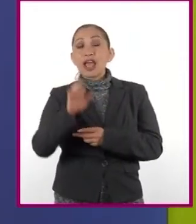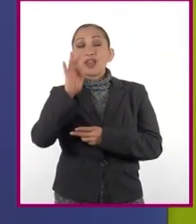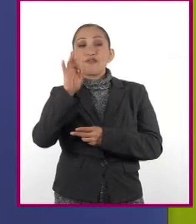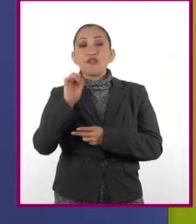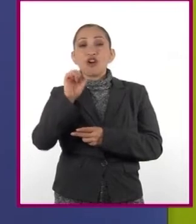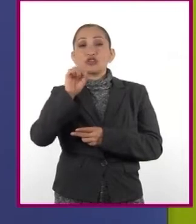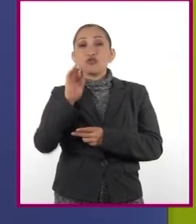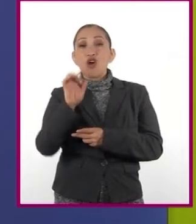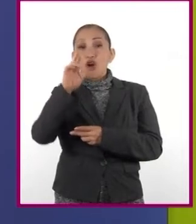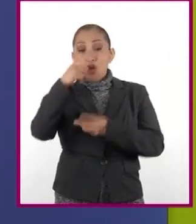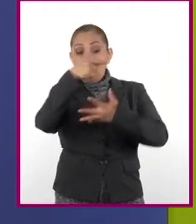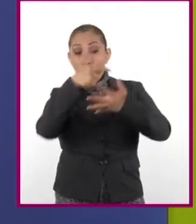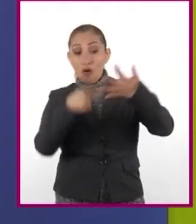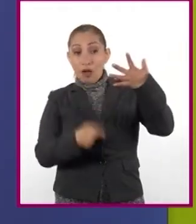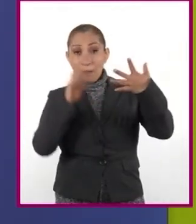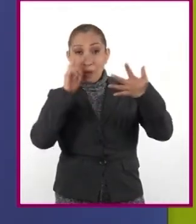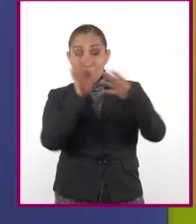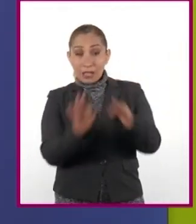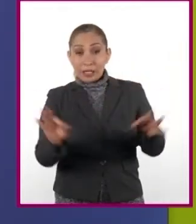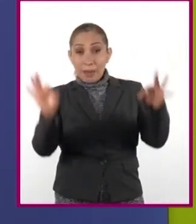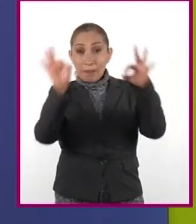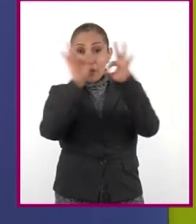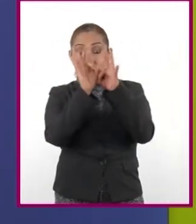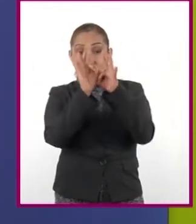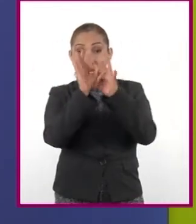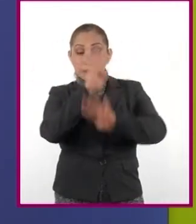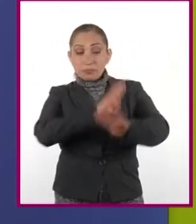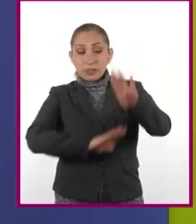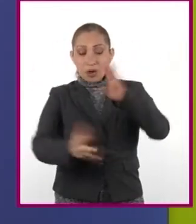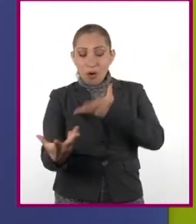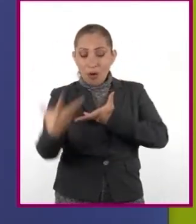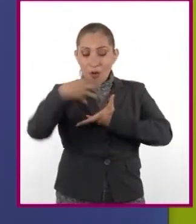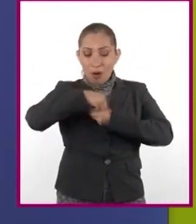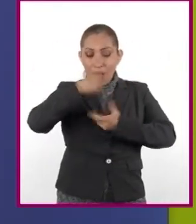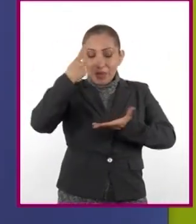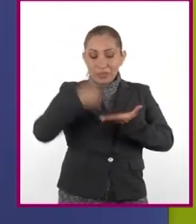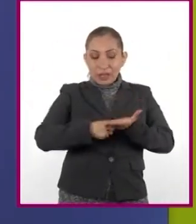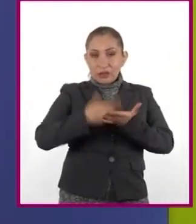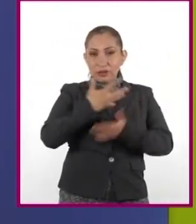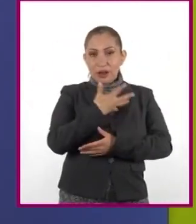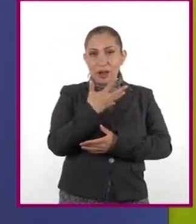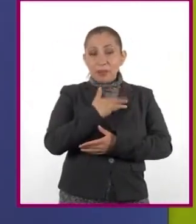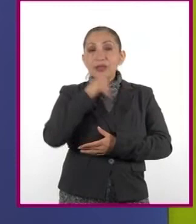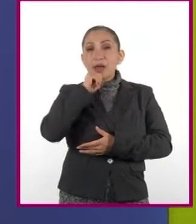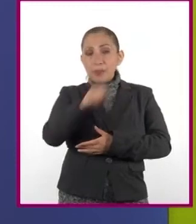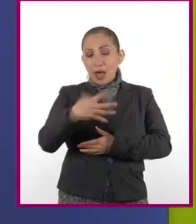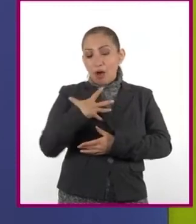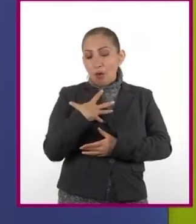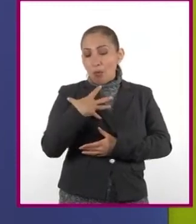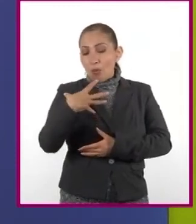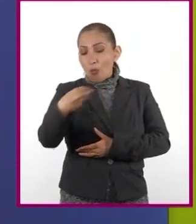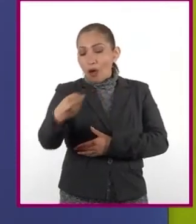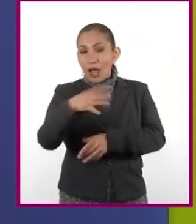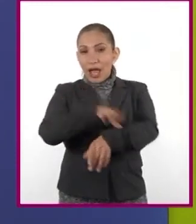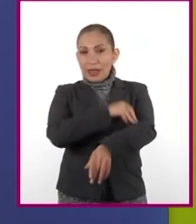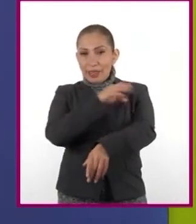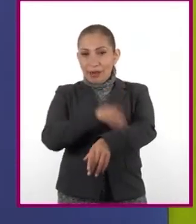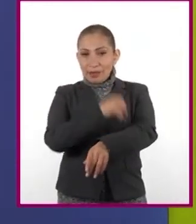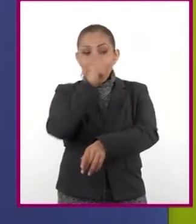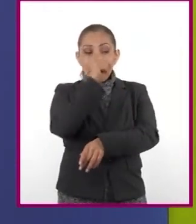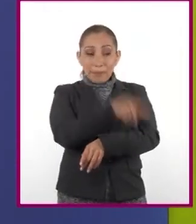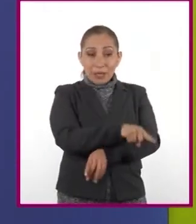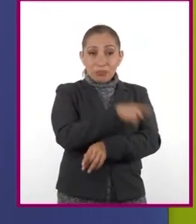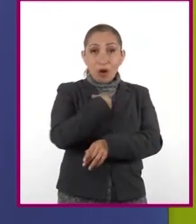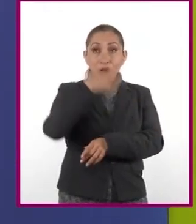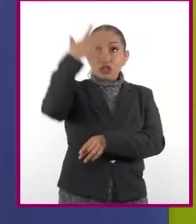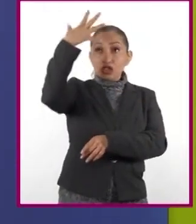fósforo, que son los principales bioelementos que nos forman, así como la transferencia de energía que viene desde el